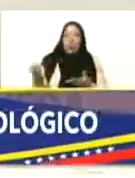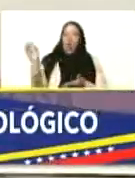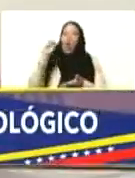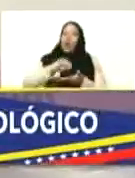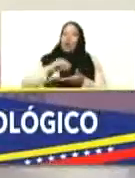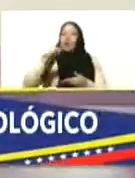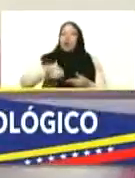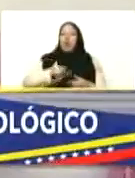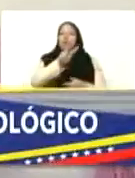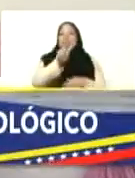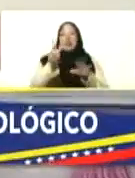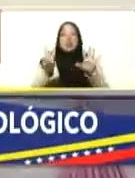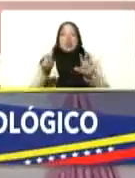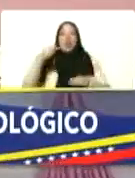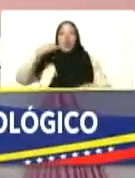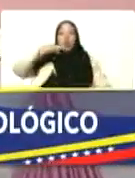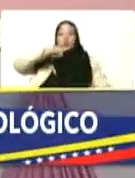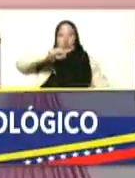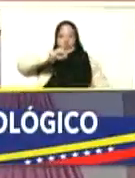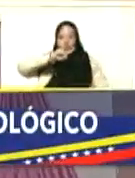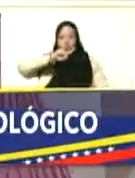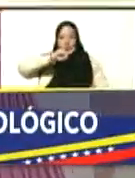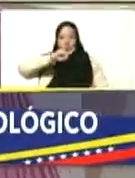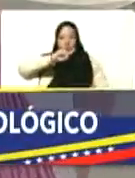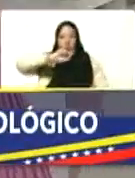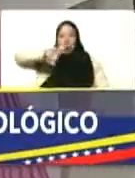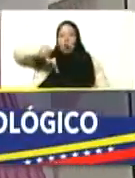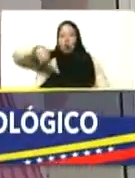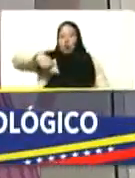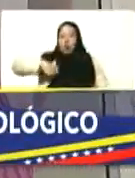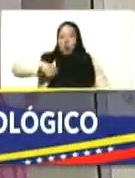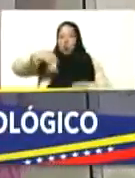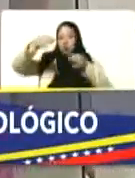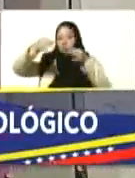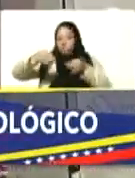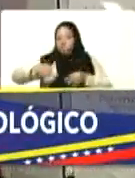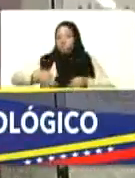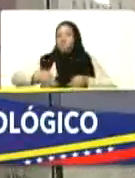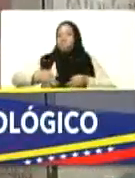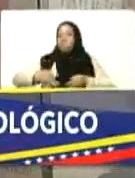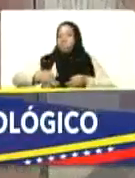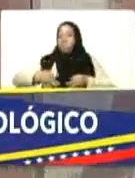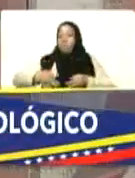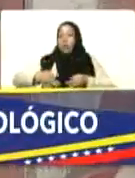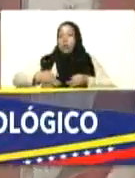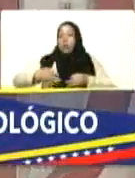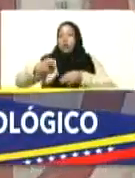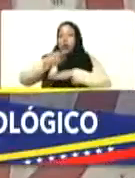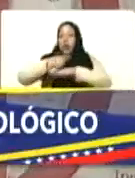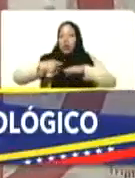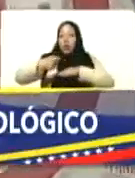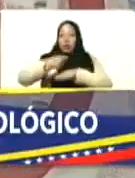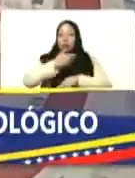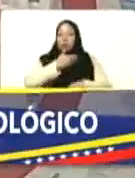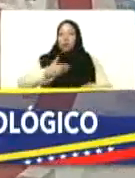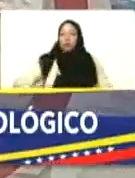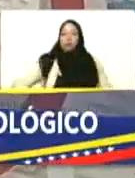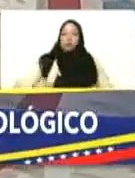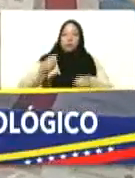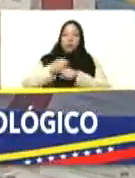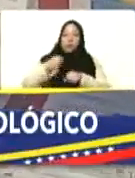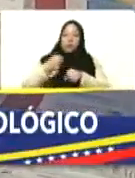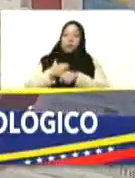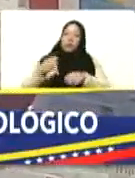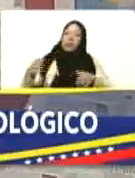hoy 25 de octubre, nuestra lealtad absoluta e irrestricta a su gestión, que de la